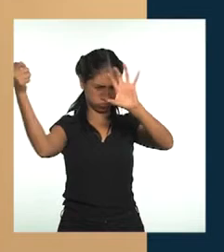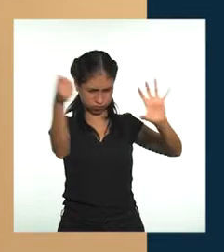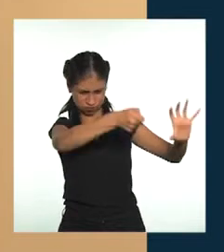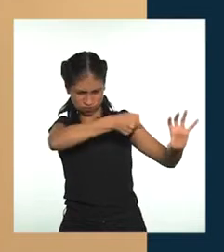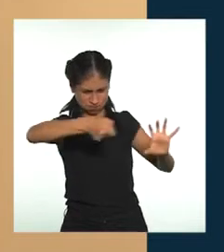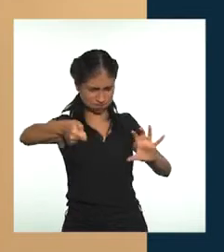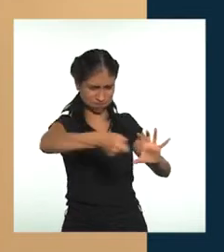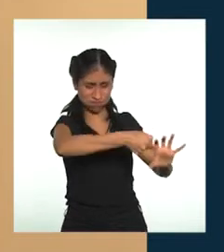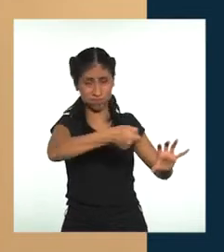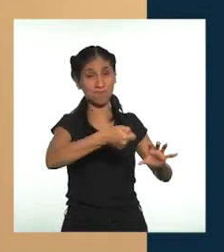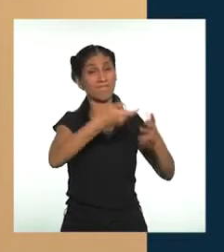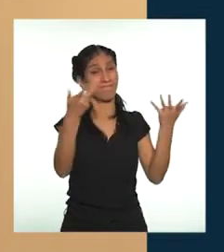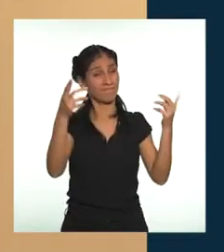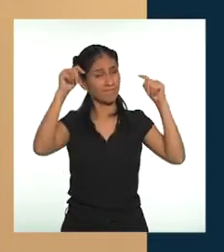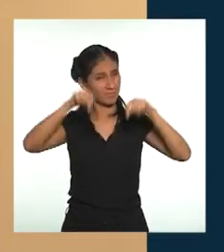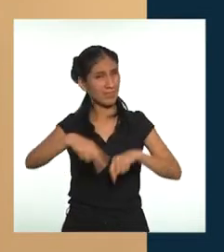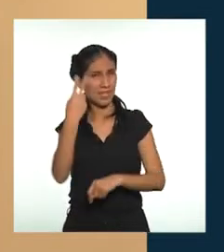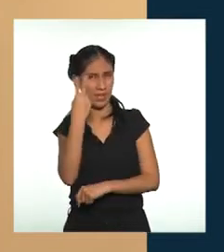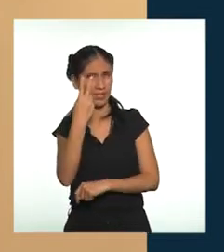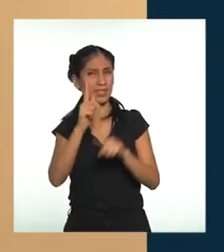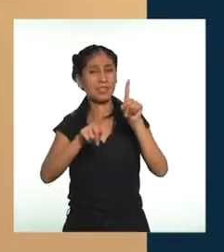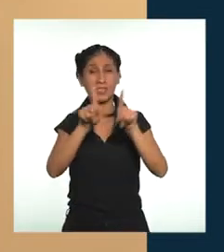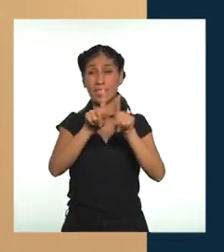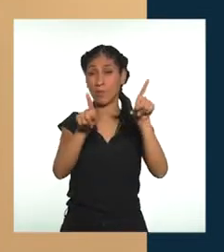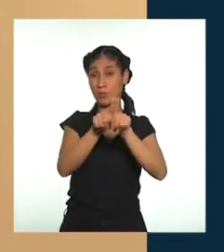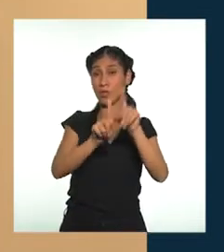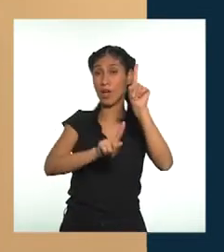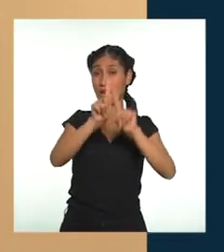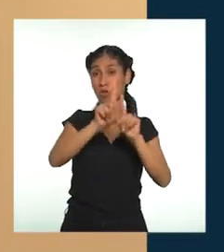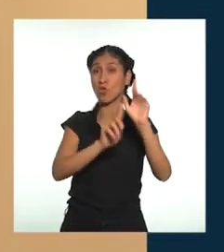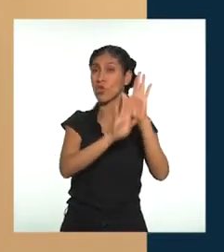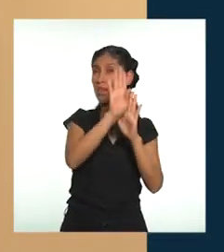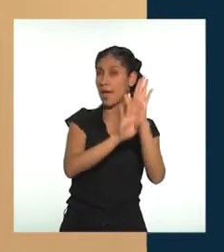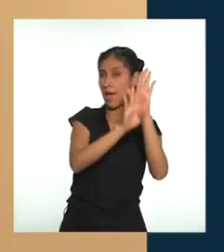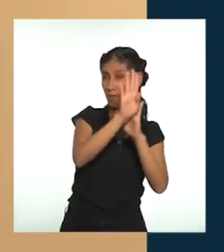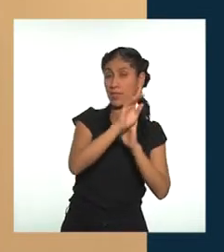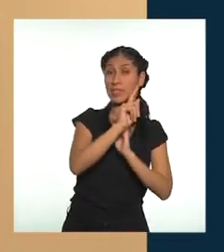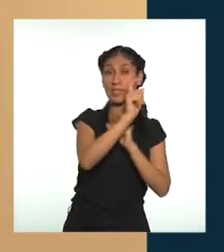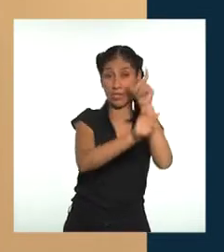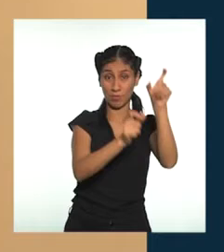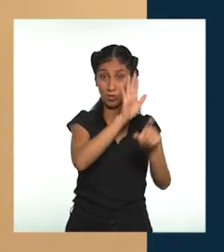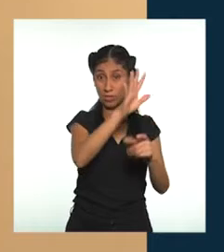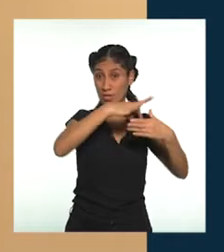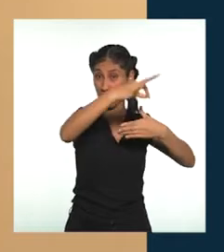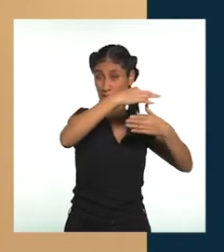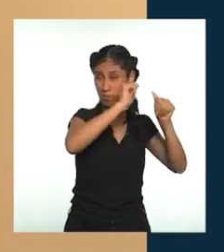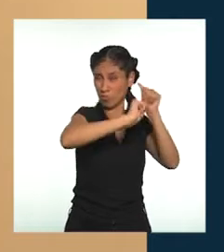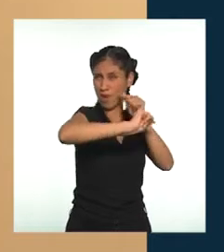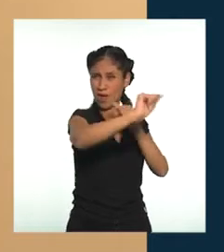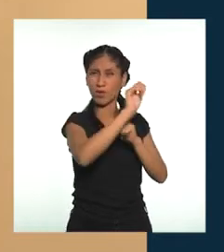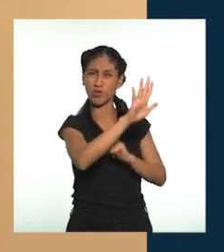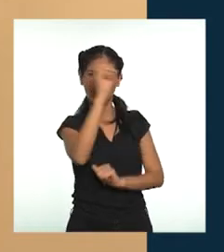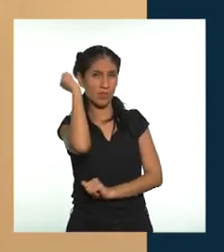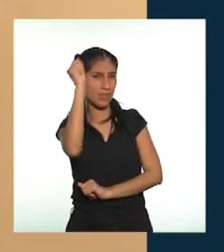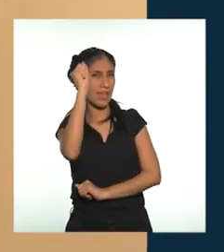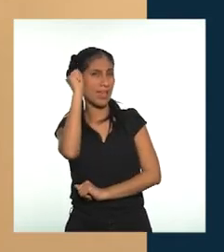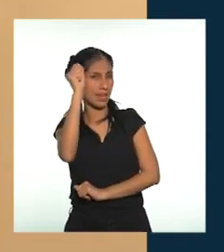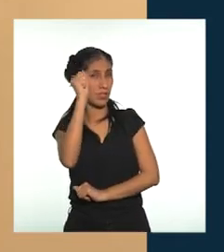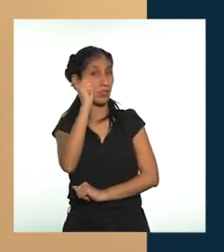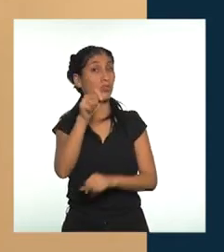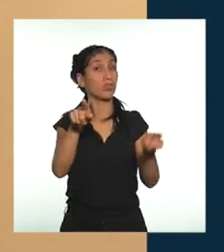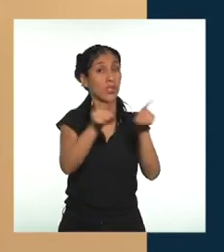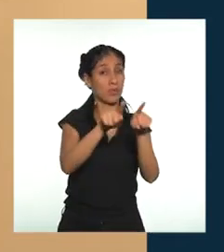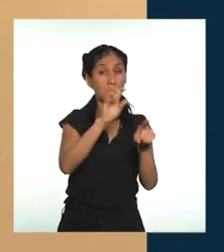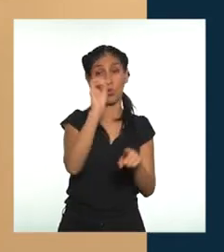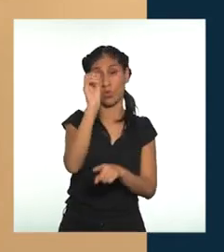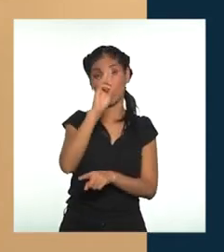tenido algunos avances respecto al reconocimiento de los derechos y aportes de las poblaciones indígenas